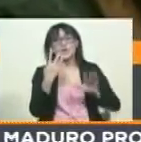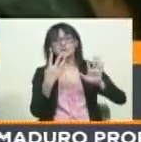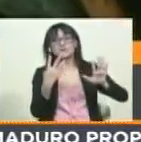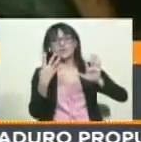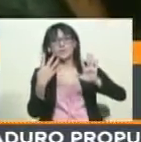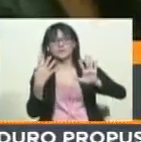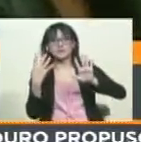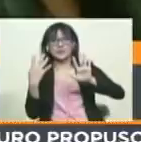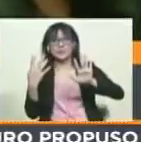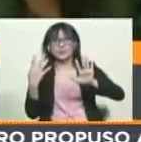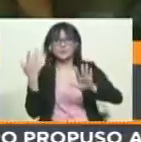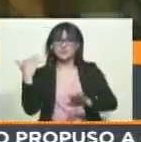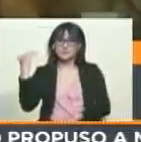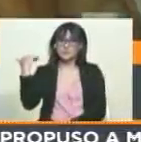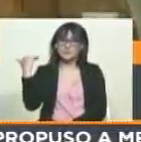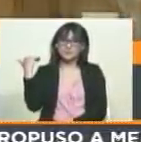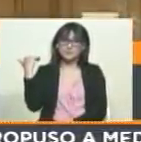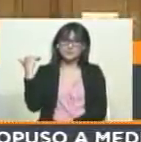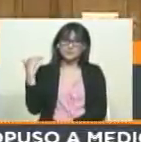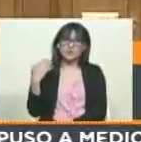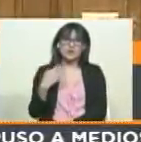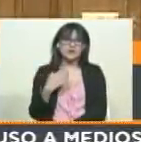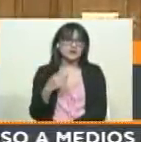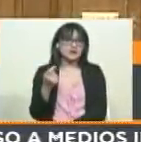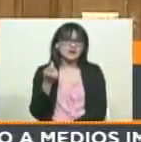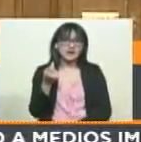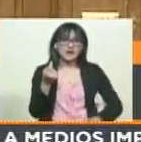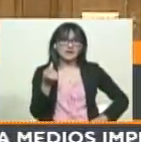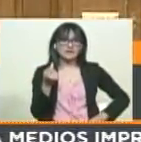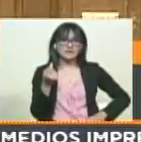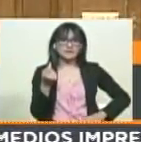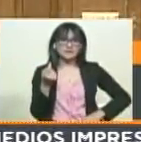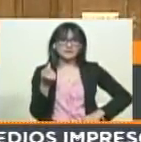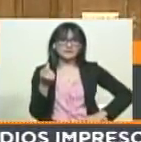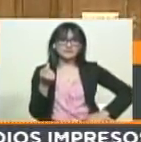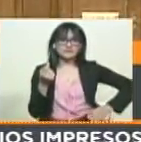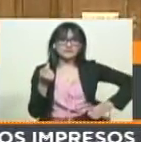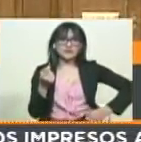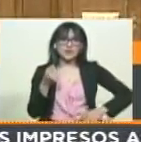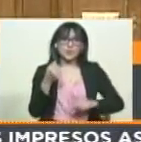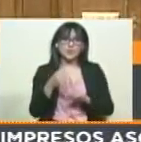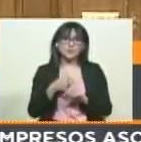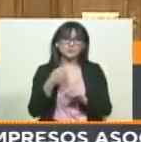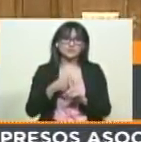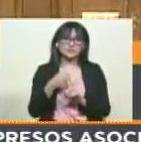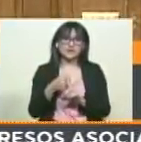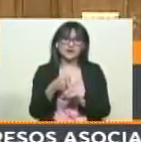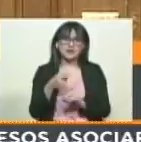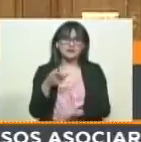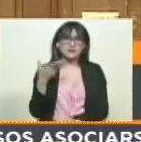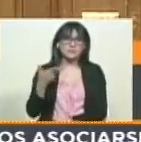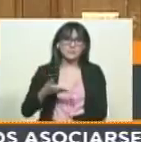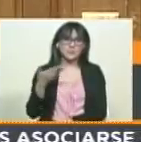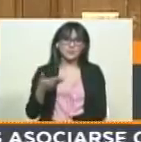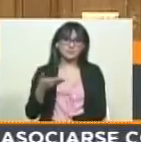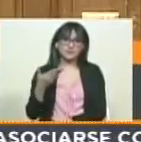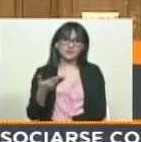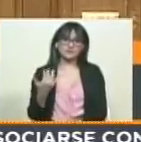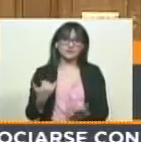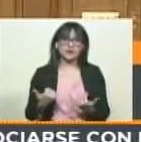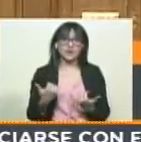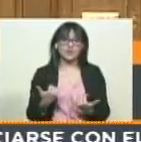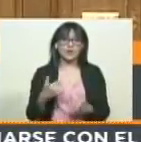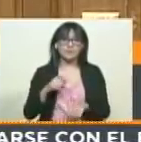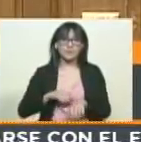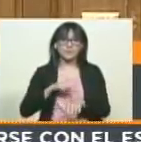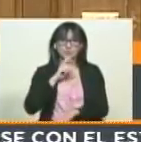1999, nadie está en las condiciones de ustedes para luchar por algo tan importante y prioritario en este instante